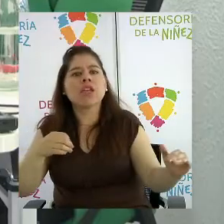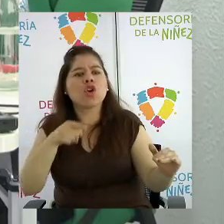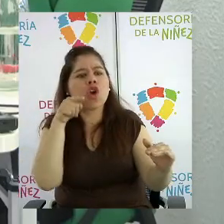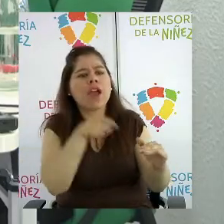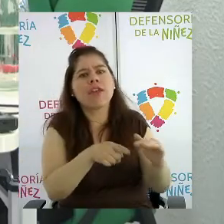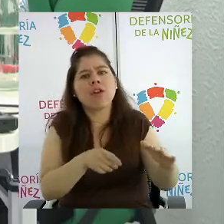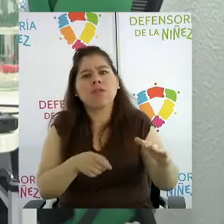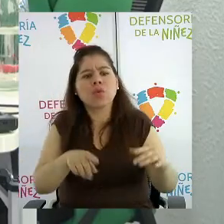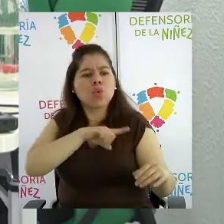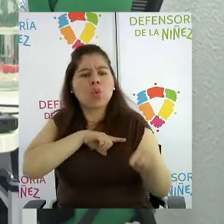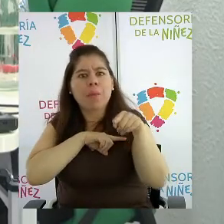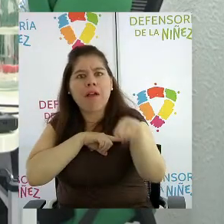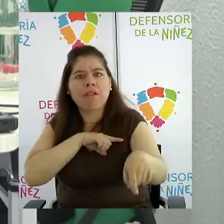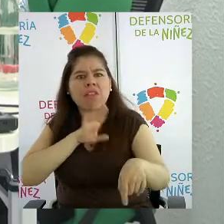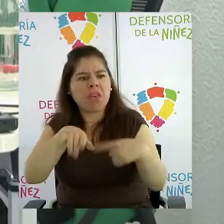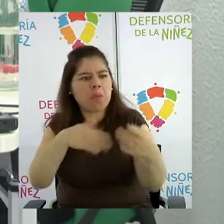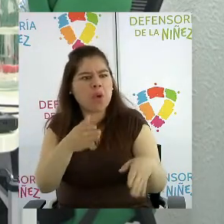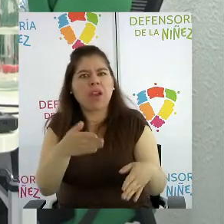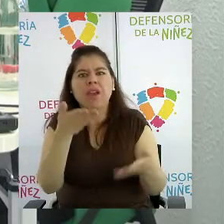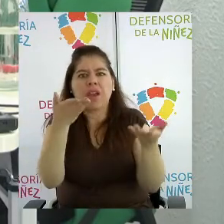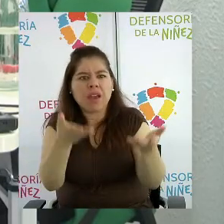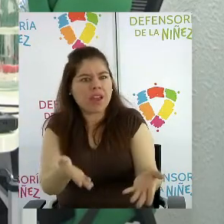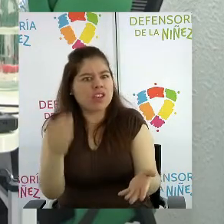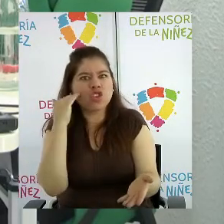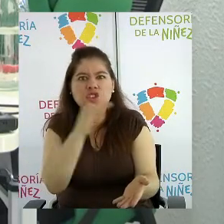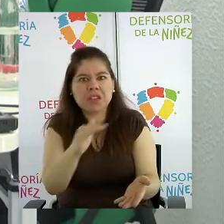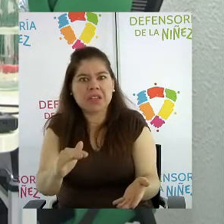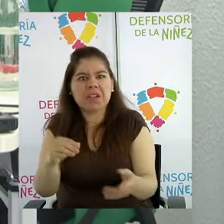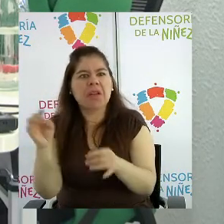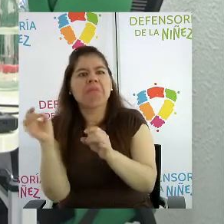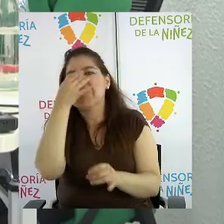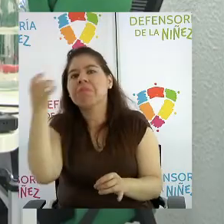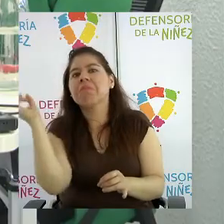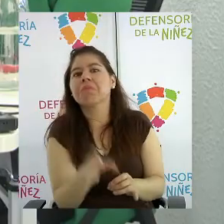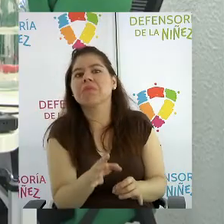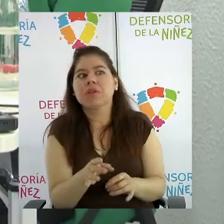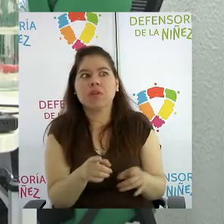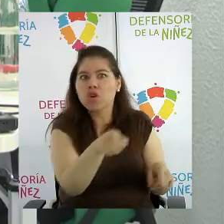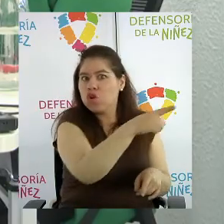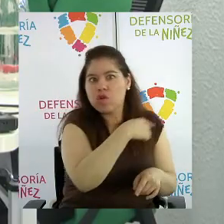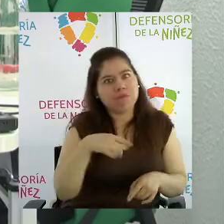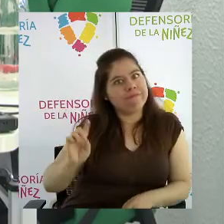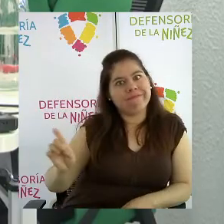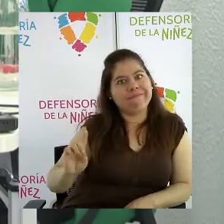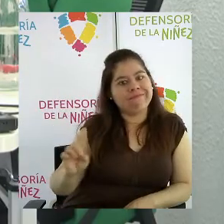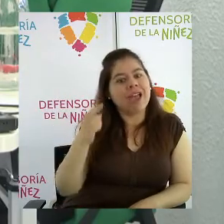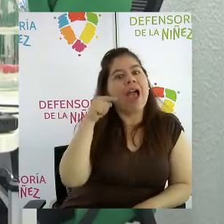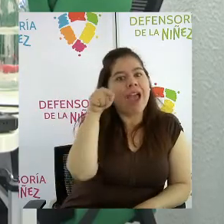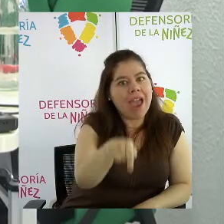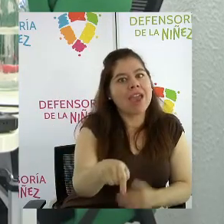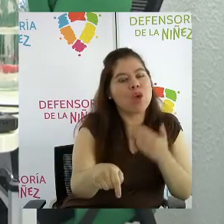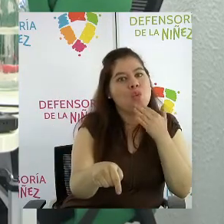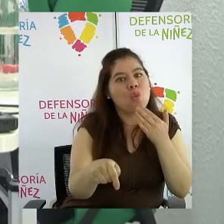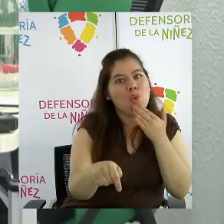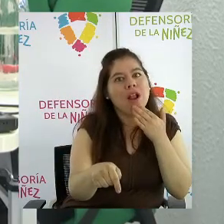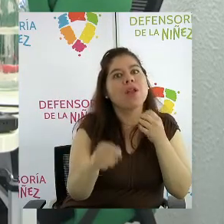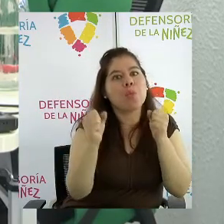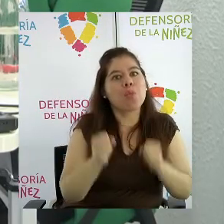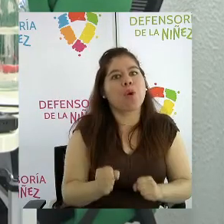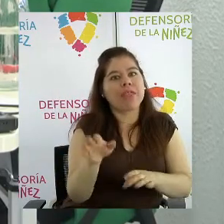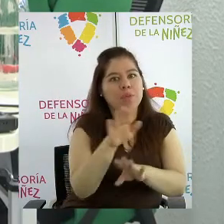manera, para nosotros esos niños son tan dignos de protección y del trabajo de nuestra institución como un niño que es obligado a portar una